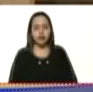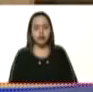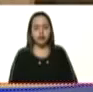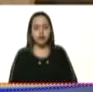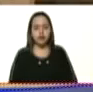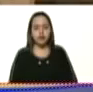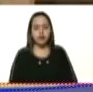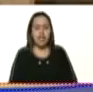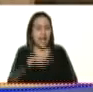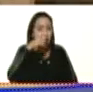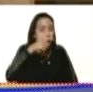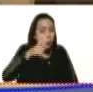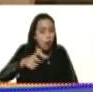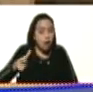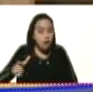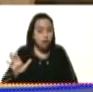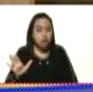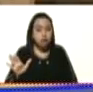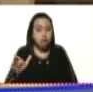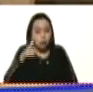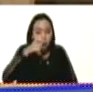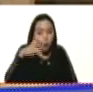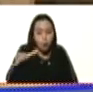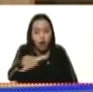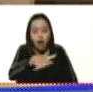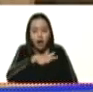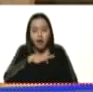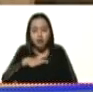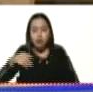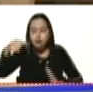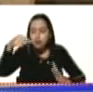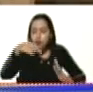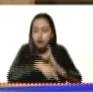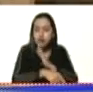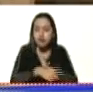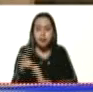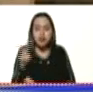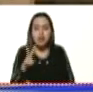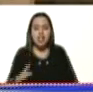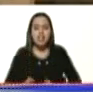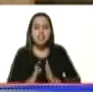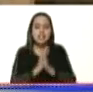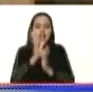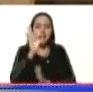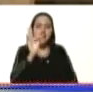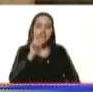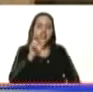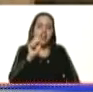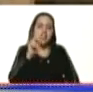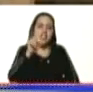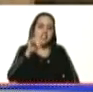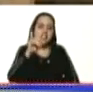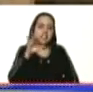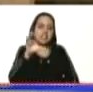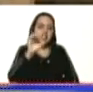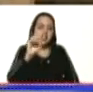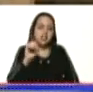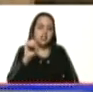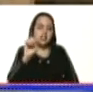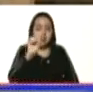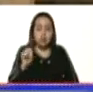en un pueblo profundo de Venezuela, San Francisco de Tiznados, allá en Guárico.